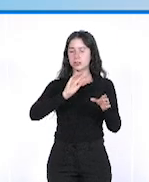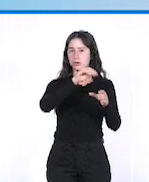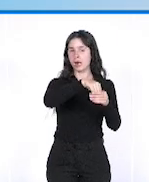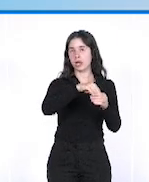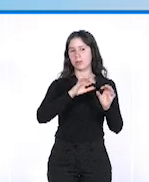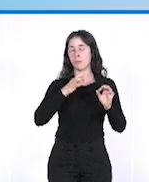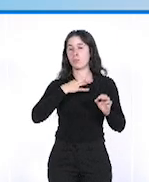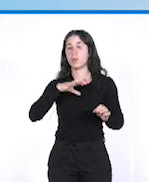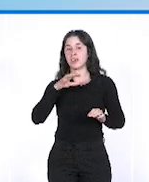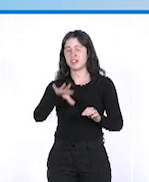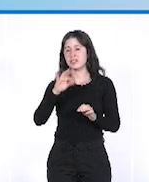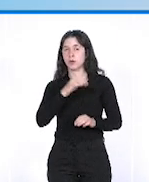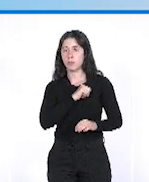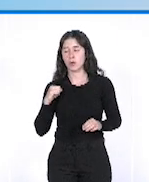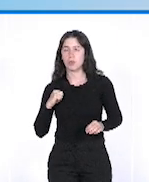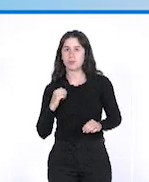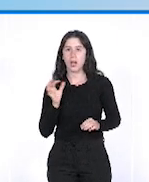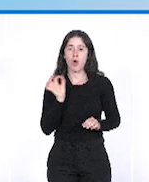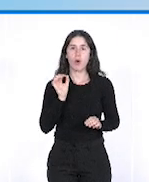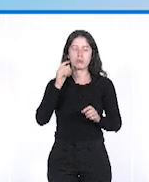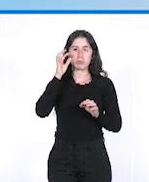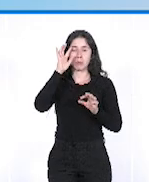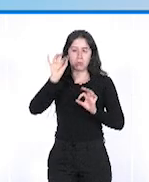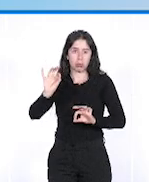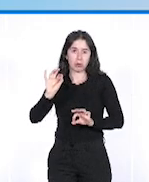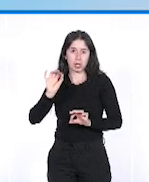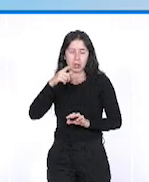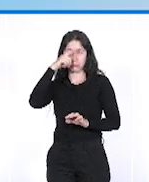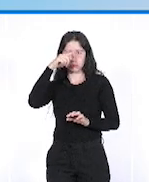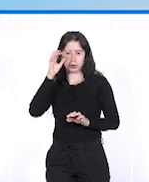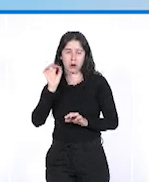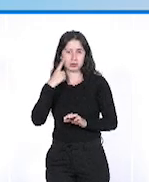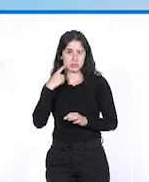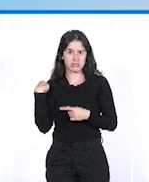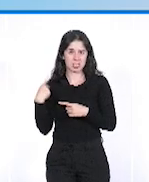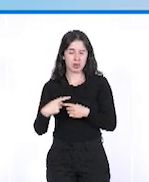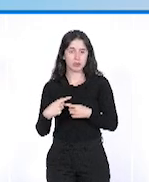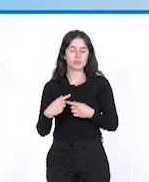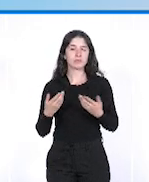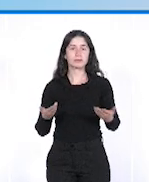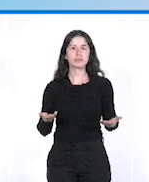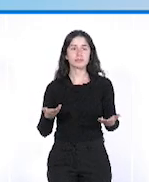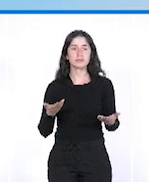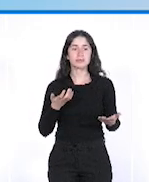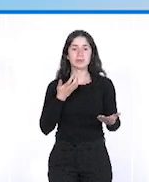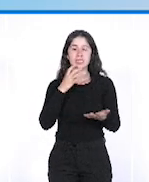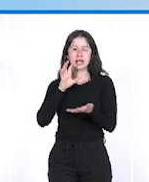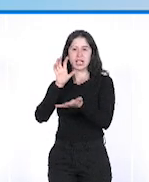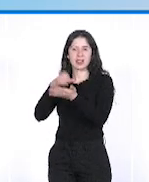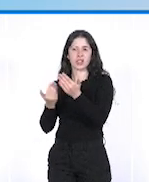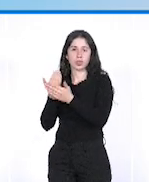propia o bien por una lógica cultural o una tradición que se que seguían yendo a los centros